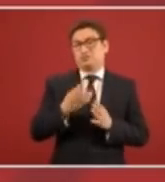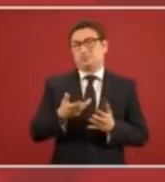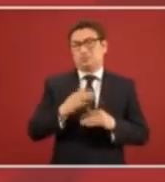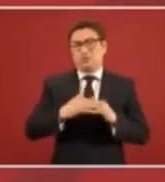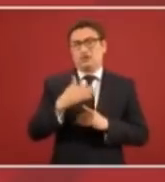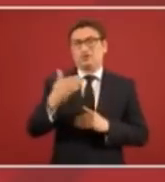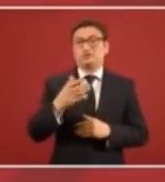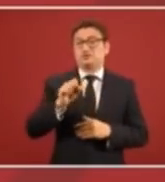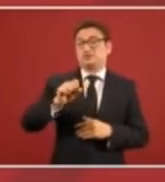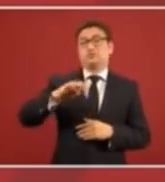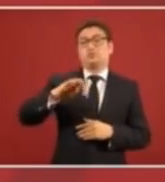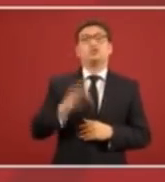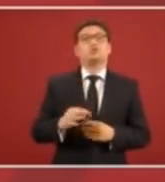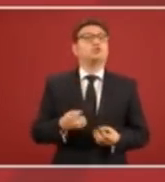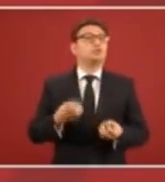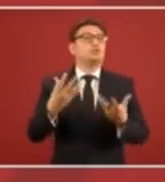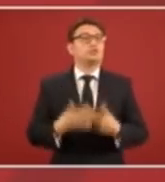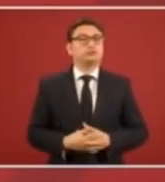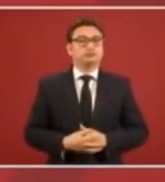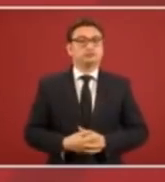el 60%,